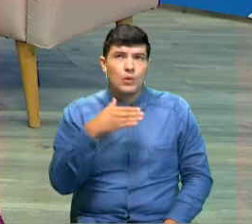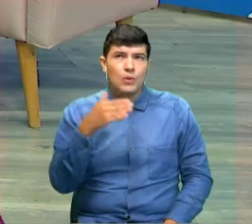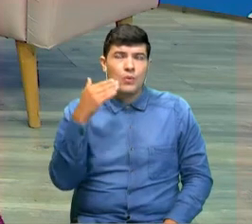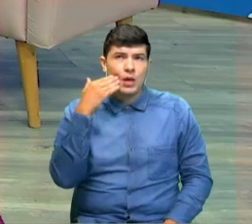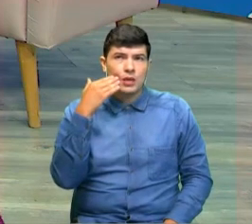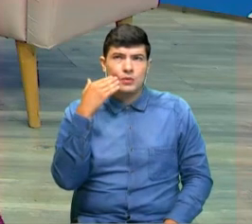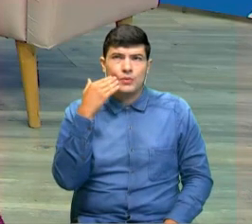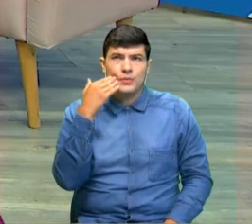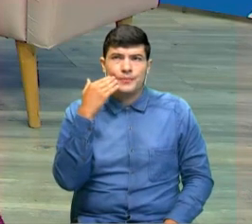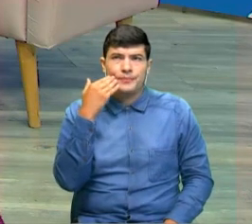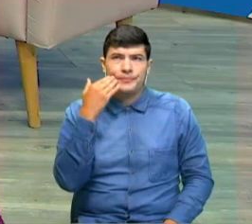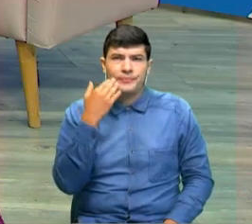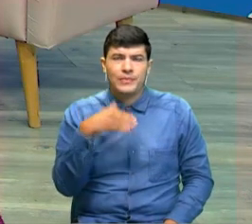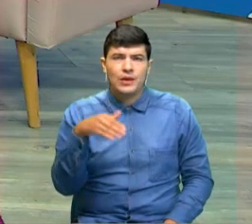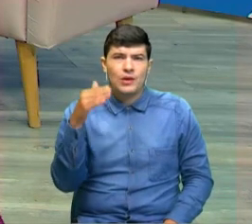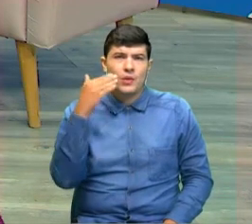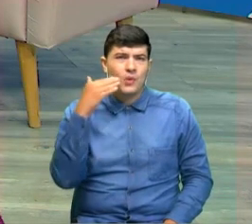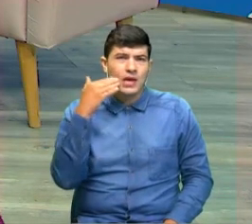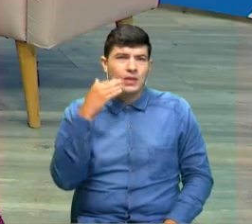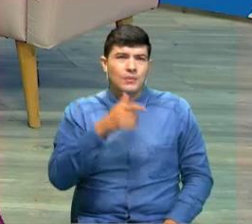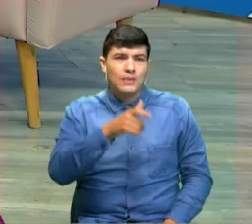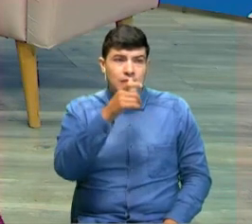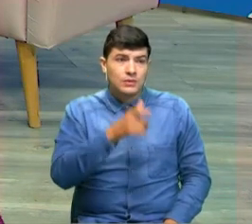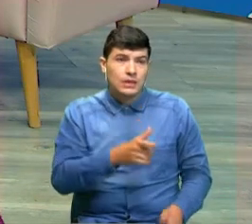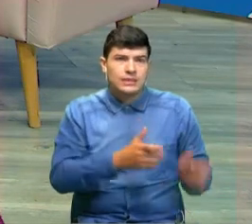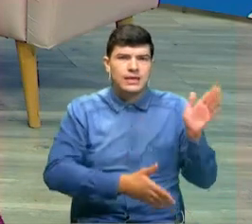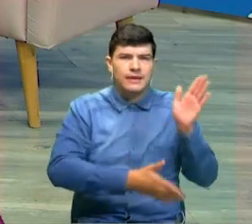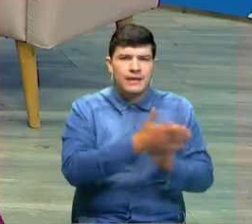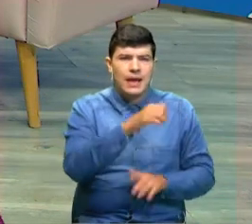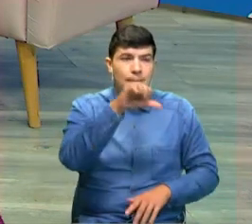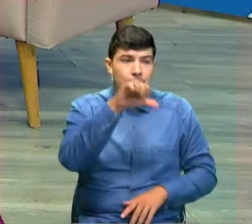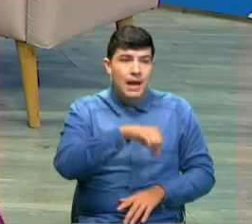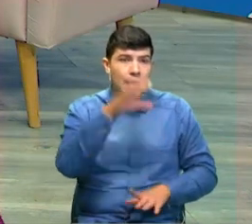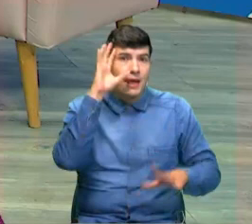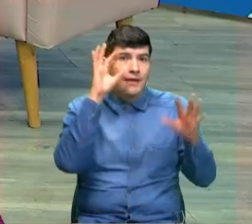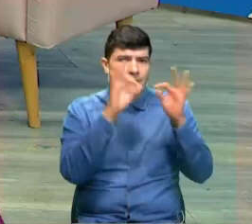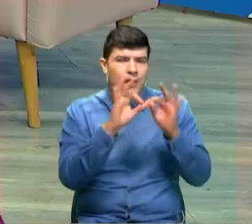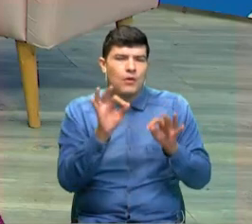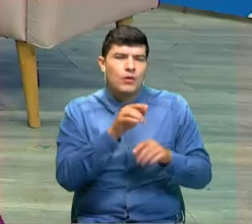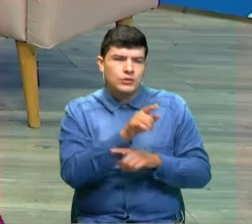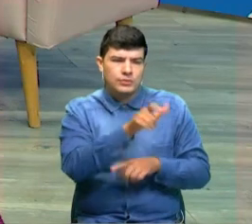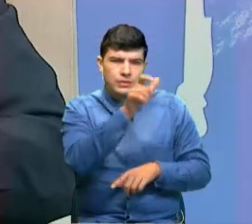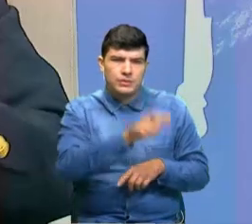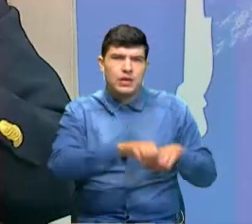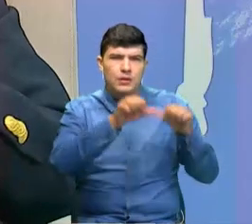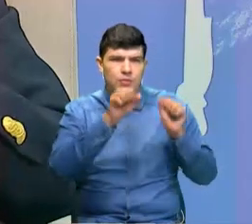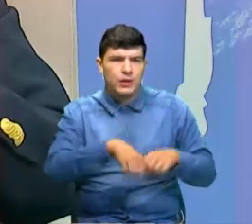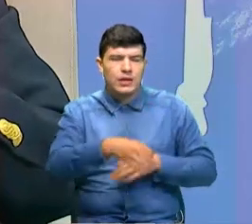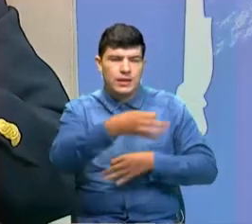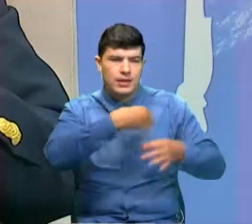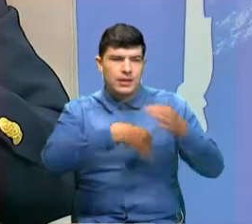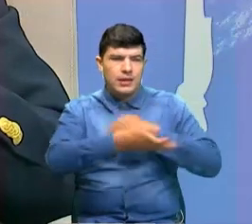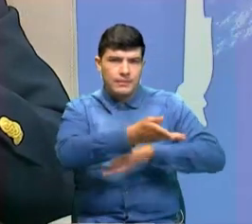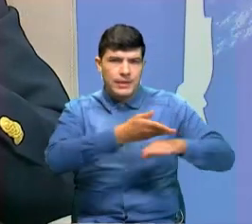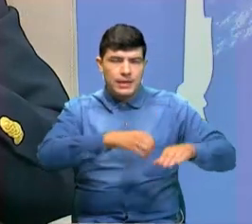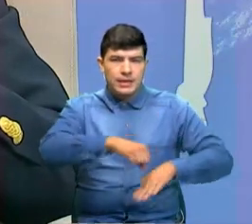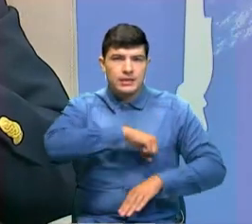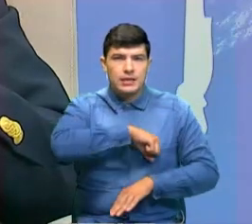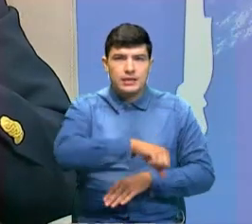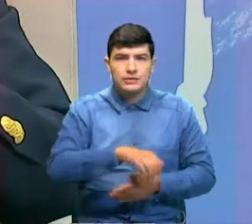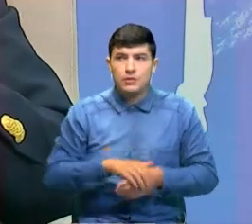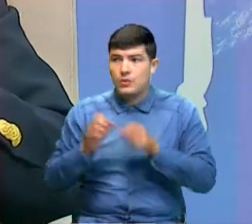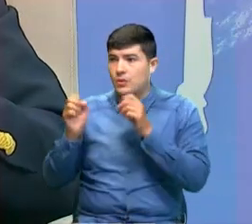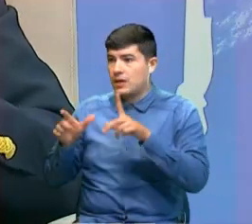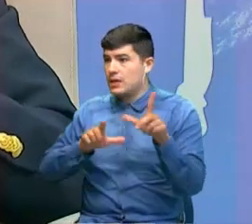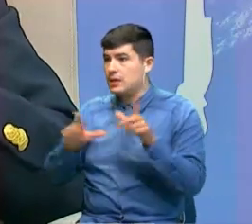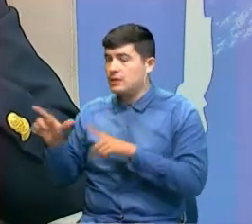cuando hay un retiro de mala fe o intencionado, la persona podría pedir dicha indemnización. Bueno, perfecto. Tenemos mensajes a través de